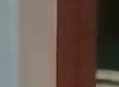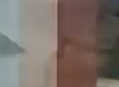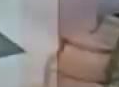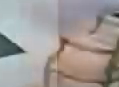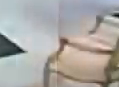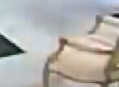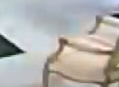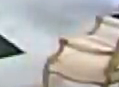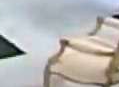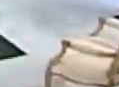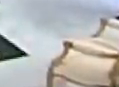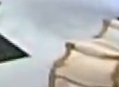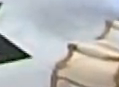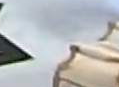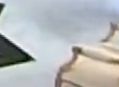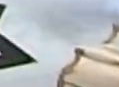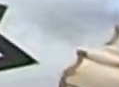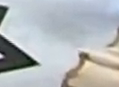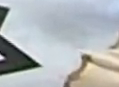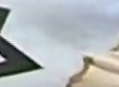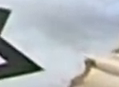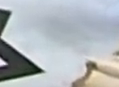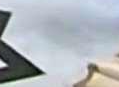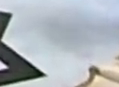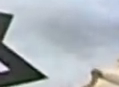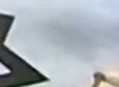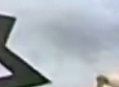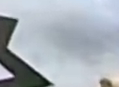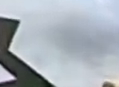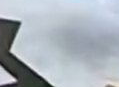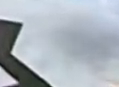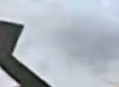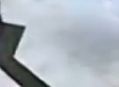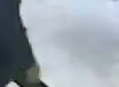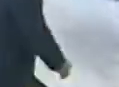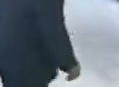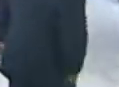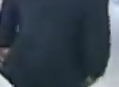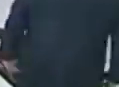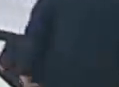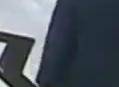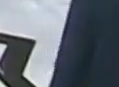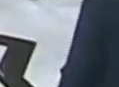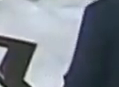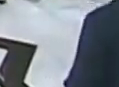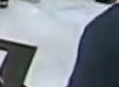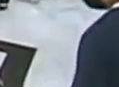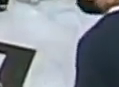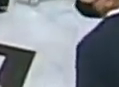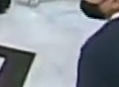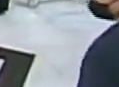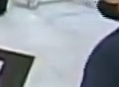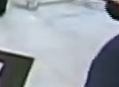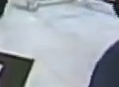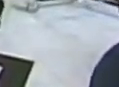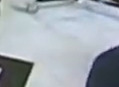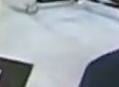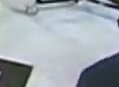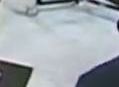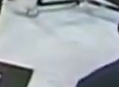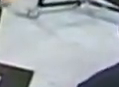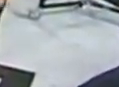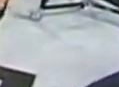medidas coercitivas y unilaterales del gobierno estadounidense. Se trata de un reordenamiento de la gestión